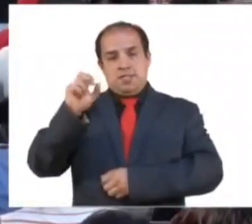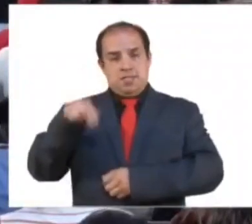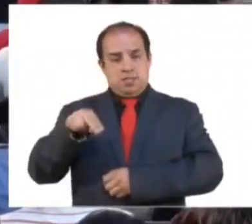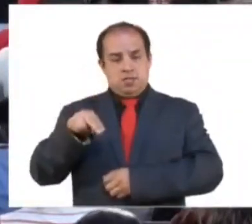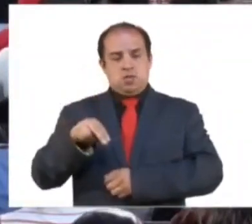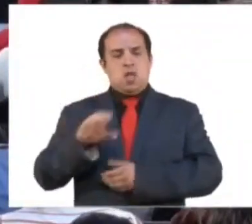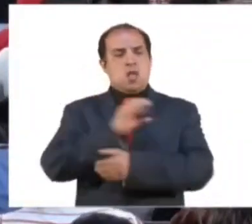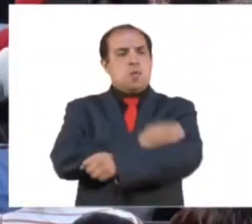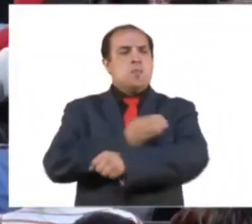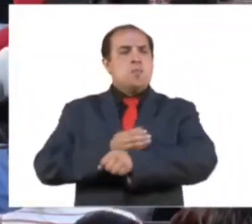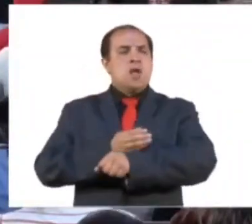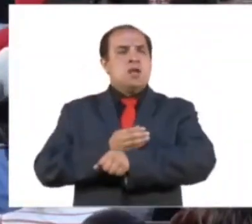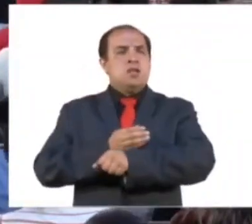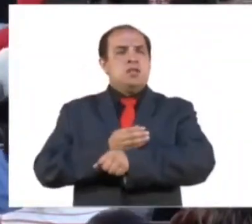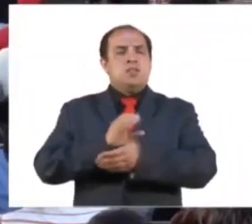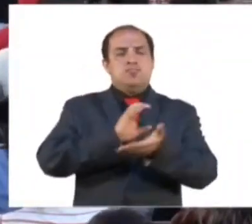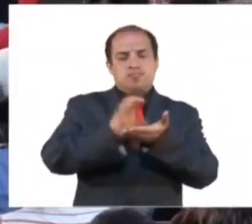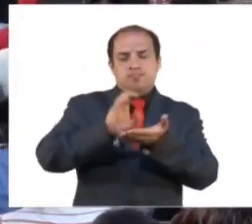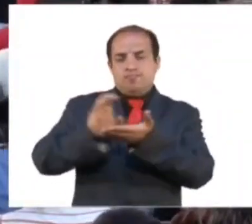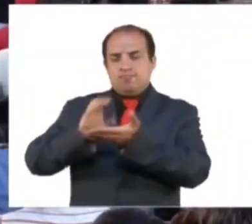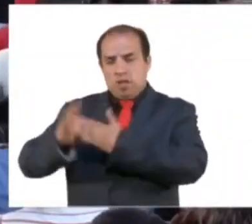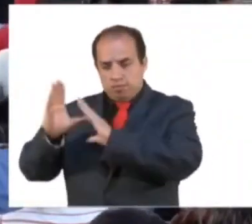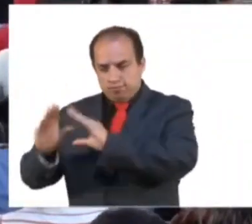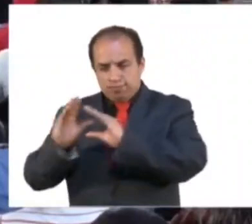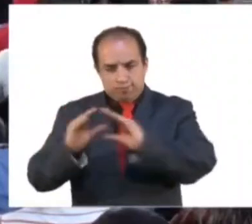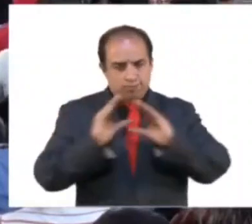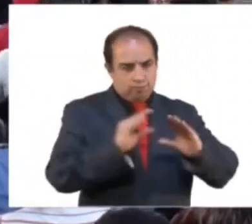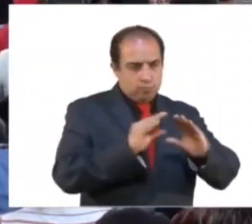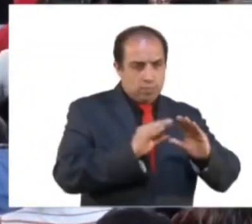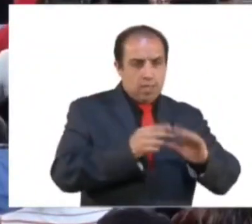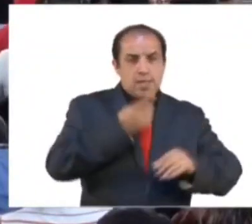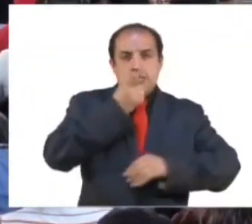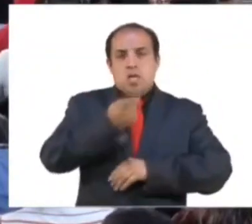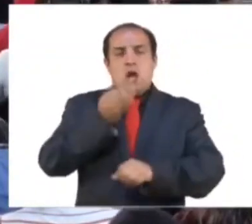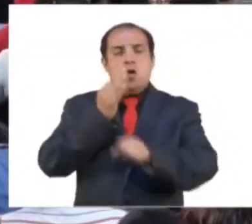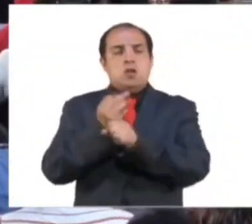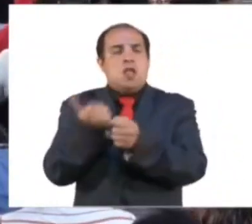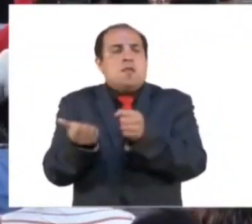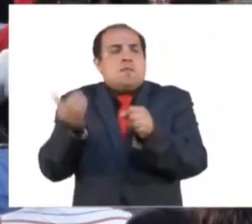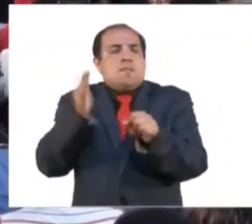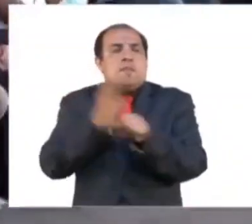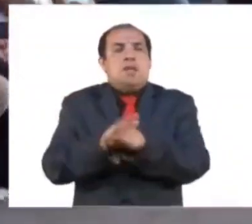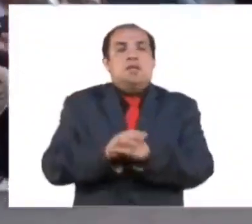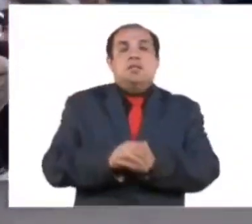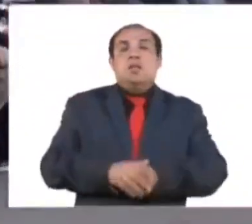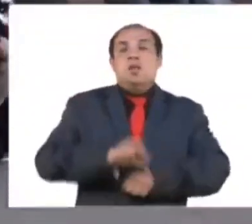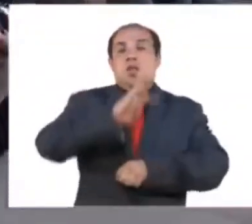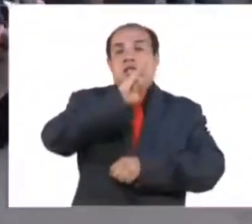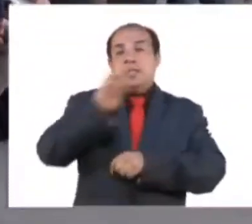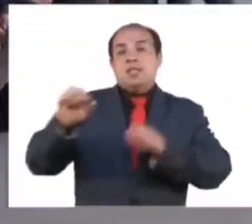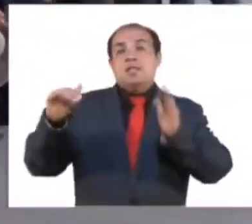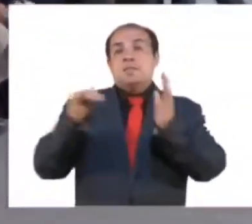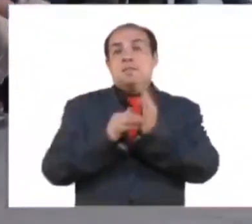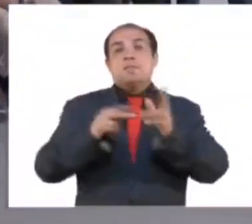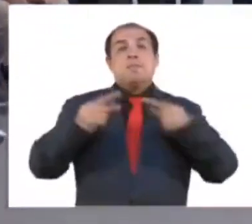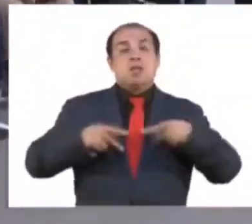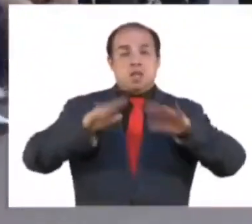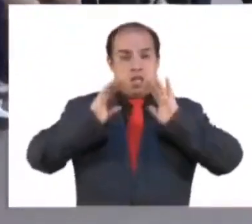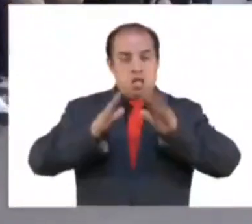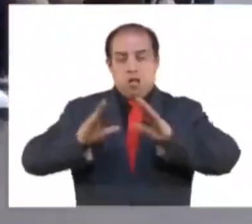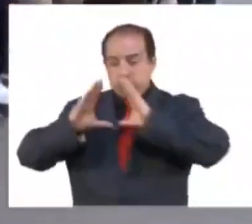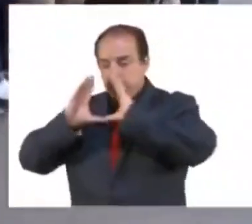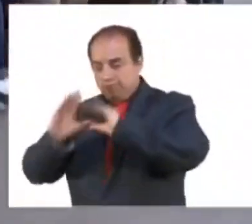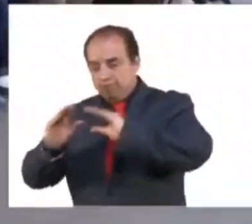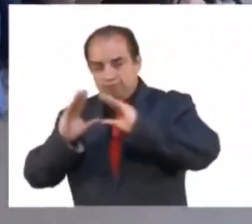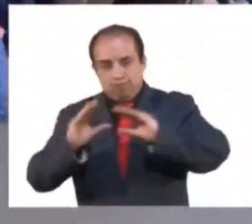créditos, queremos decirles que en esta administración llevamos más de 300,000 personas capacitadas,